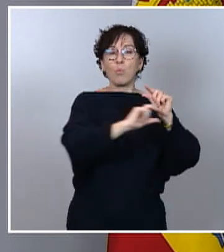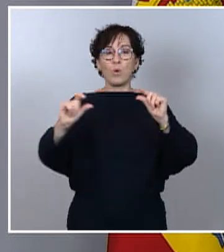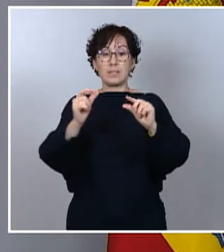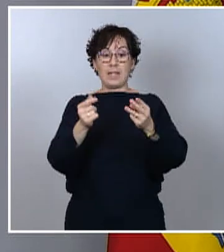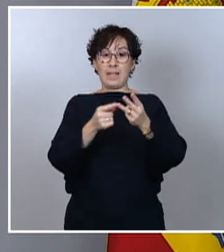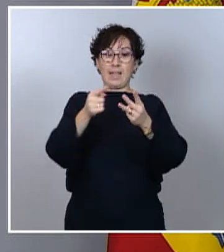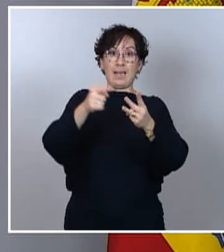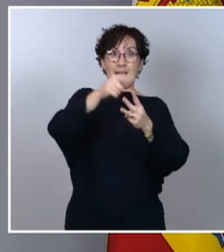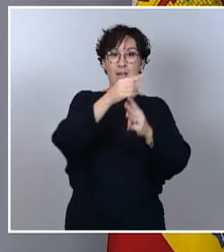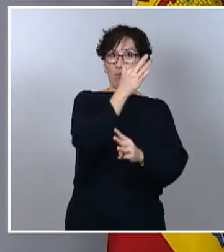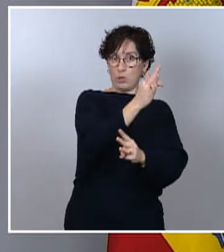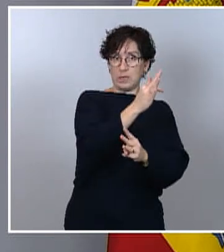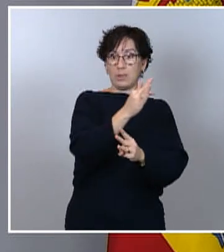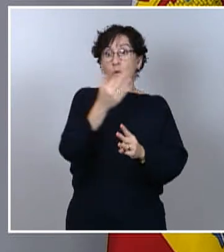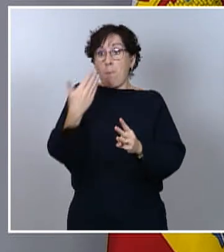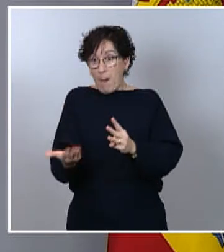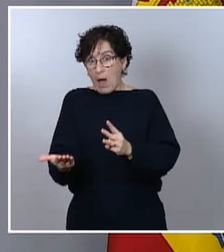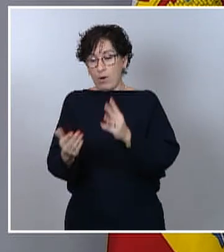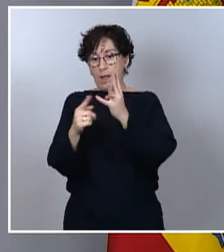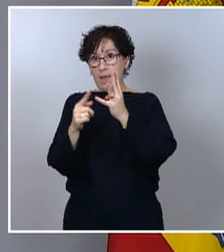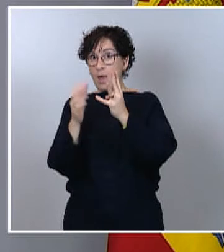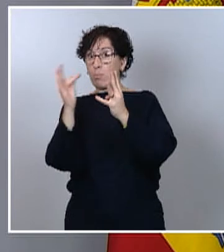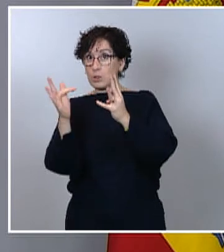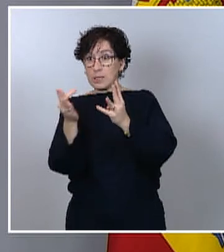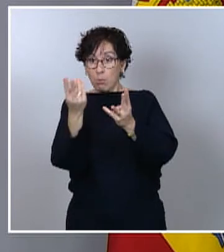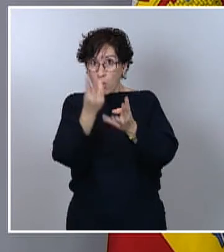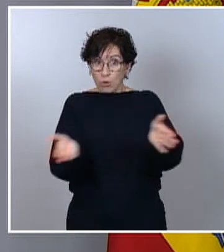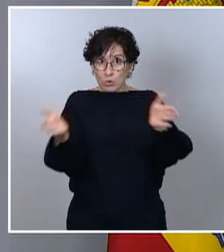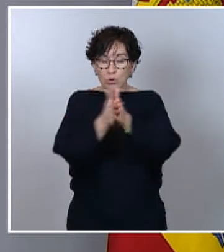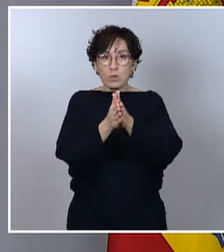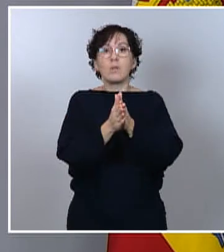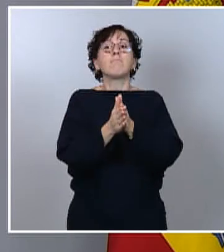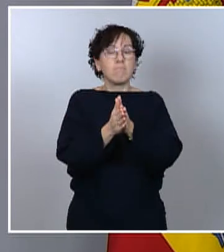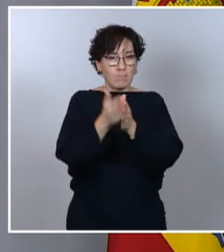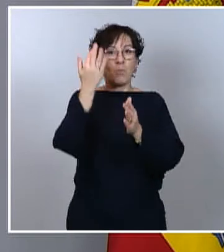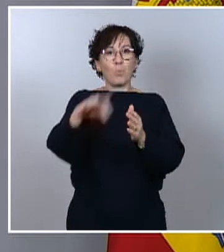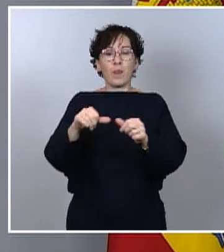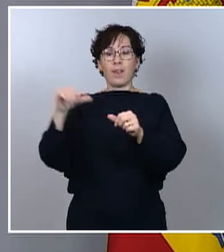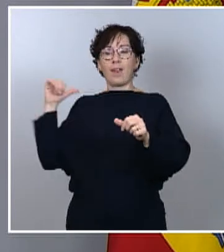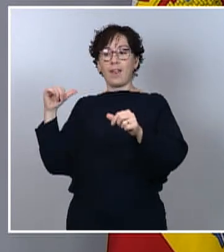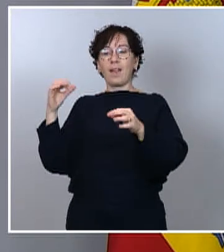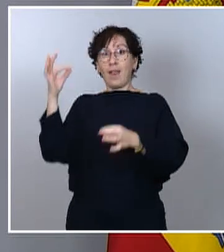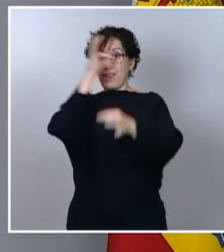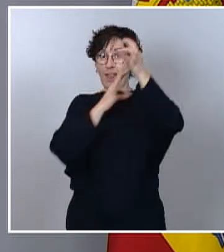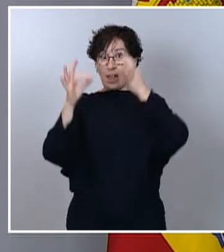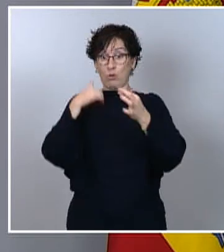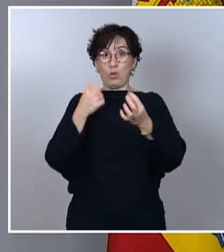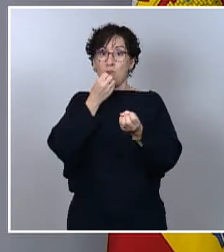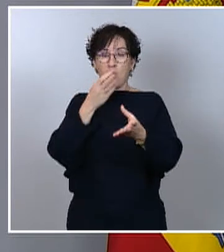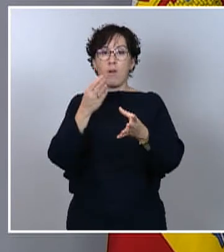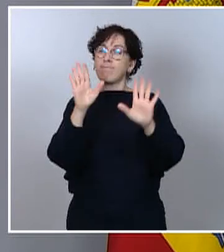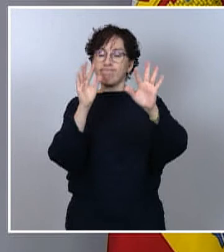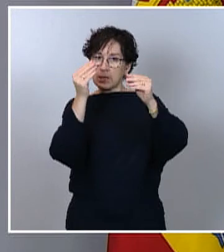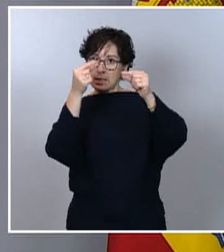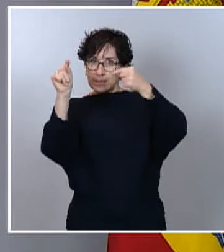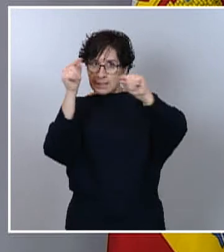la información que ellos obtengan vamos a ser capaces de, primero, corregir los datos de prevalencia que acabo de mencionar, utilizando la